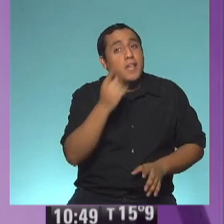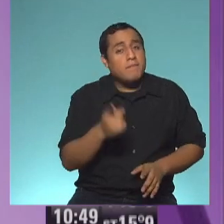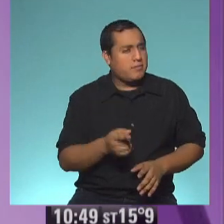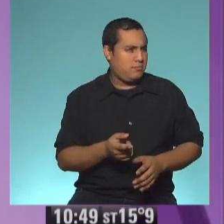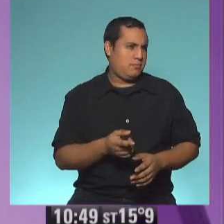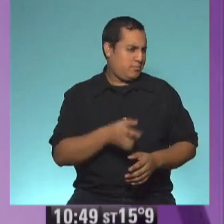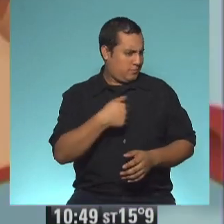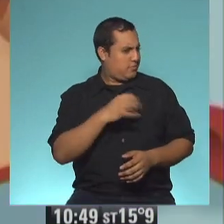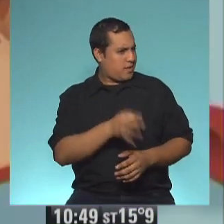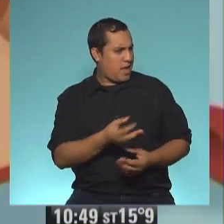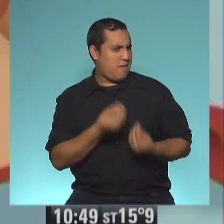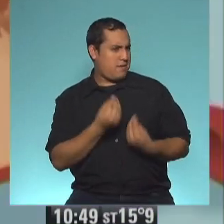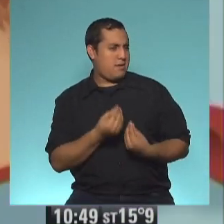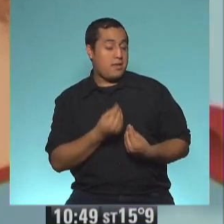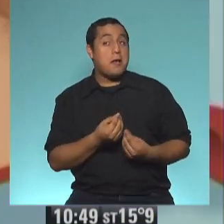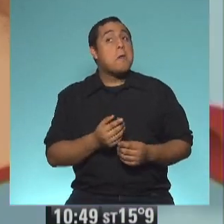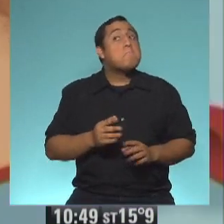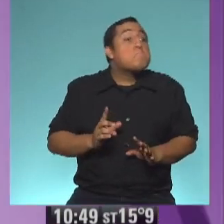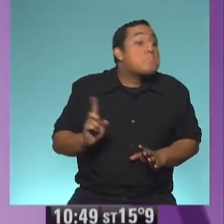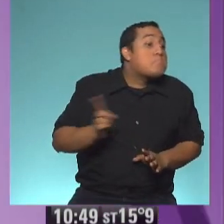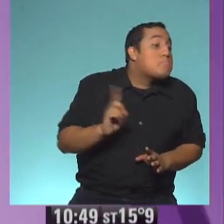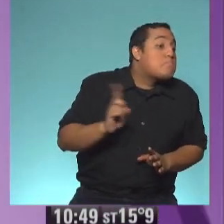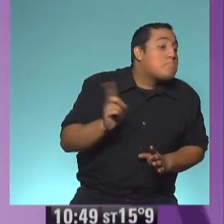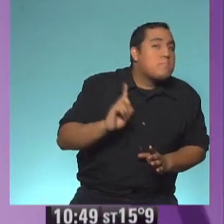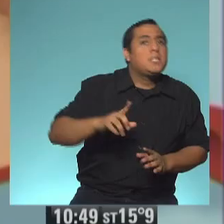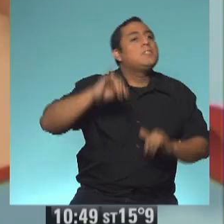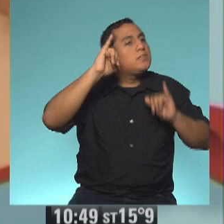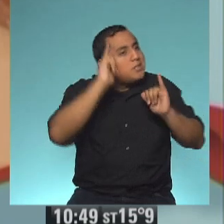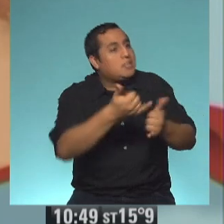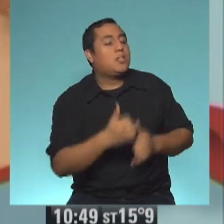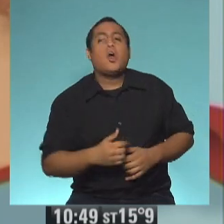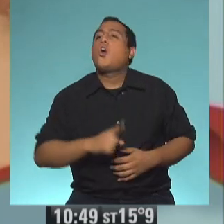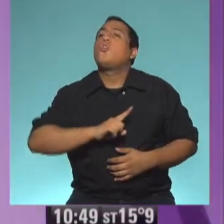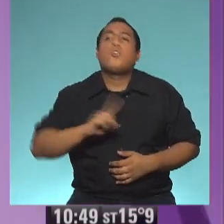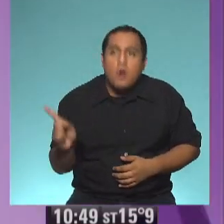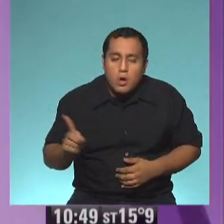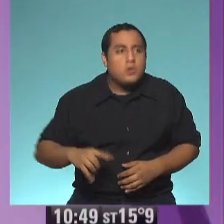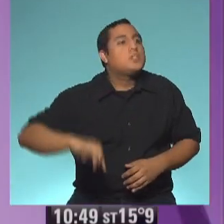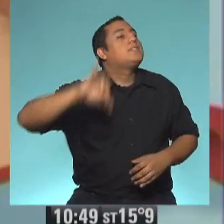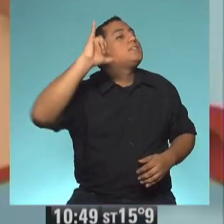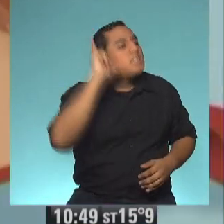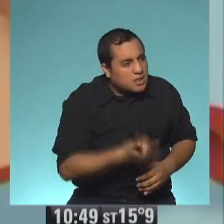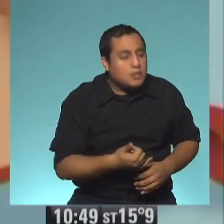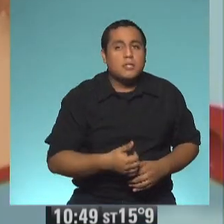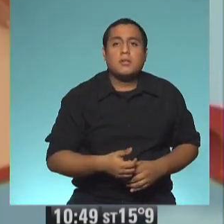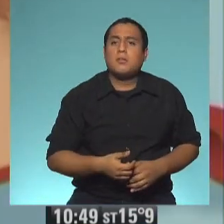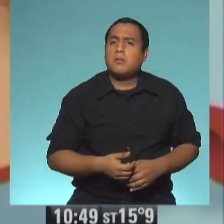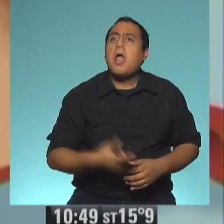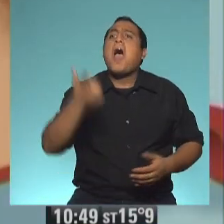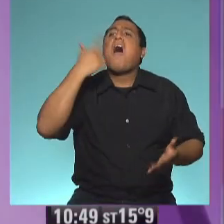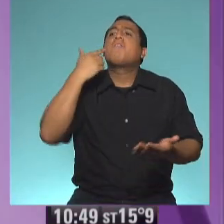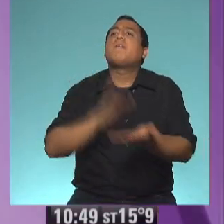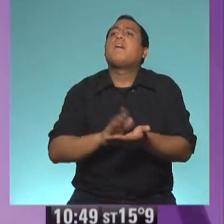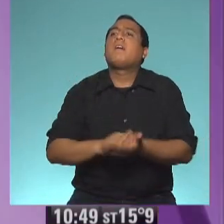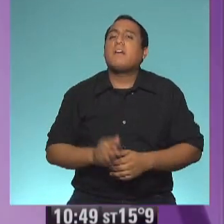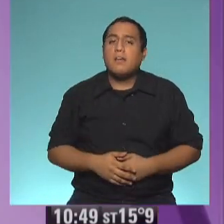no voy a saber volar para mí que no te digo que sí que no que si entonces mostrame